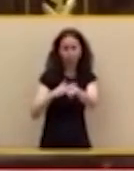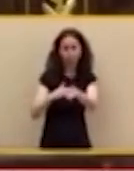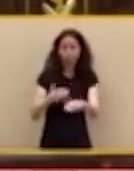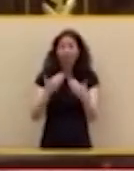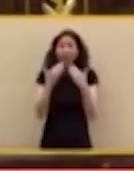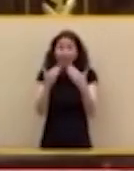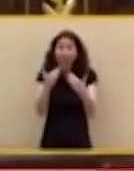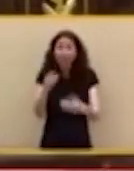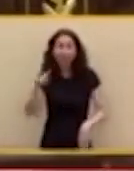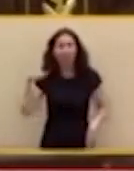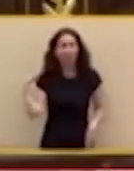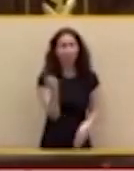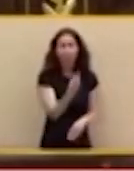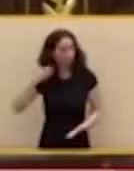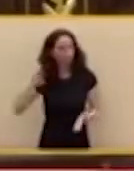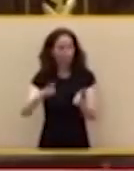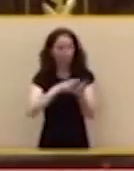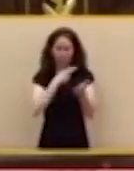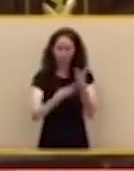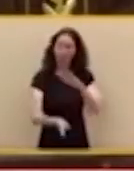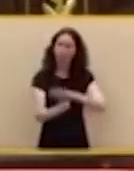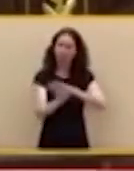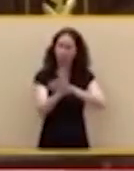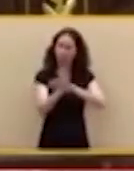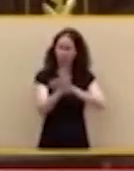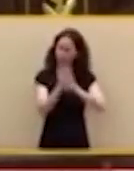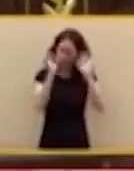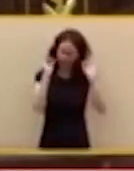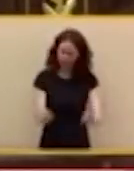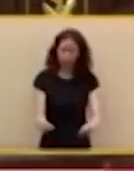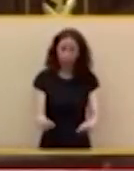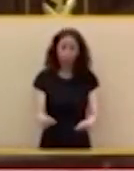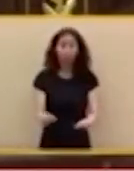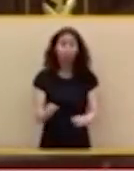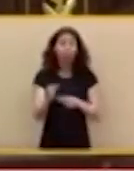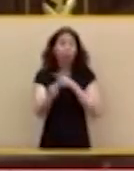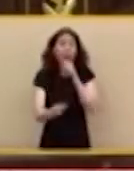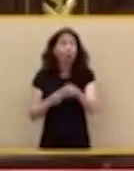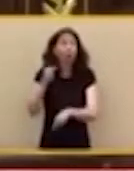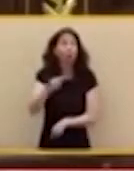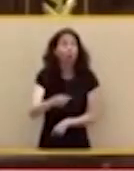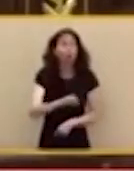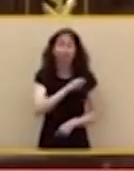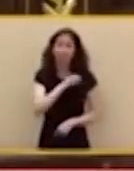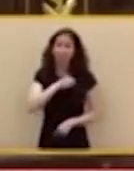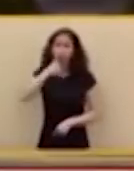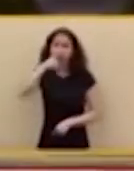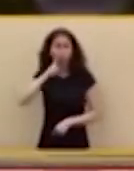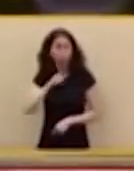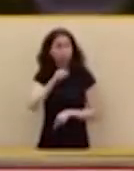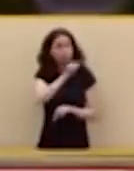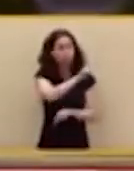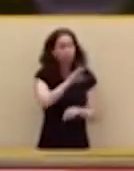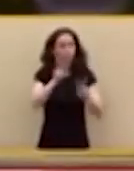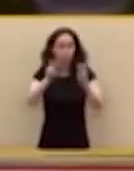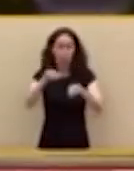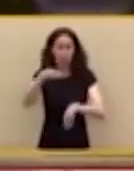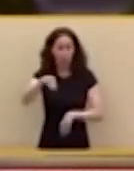el caso Gürtel, que es lo último Que ha Tumbado